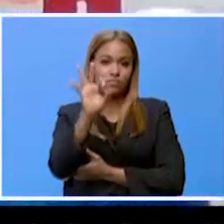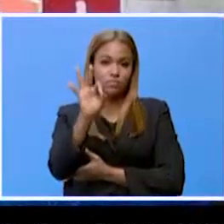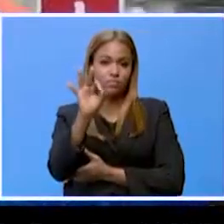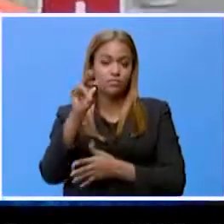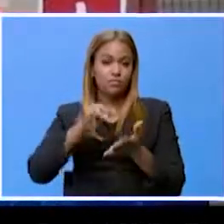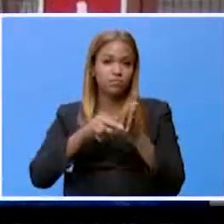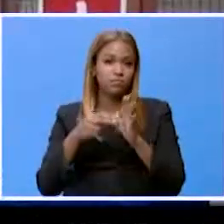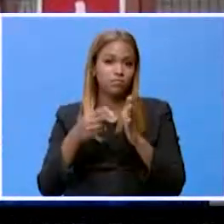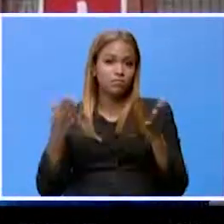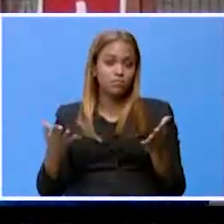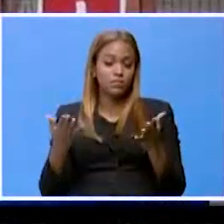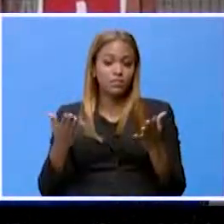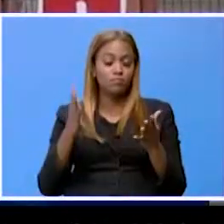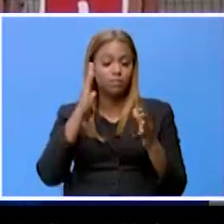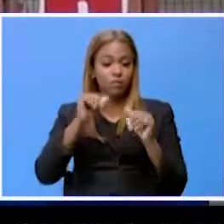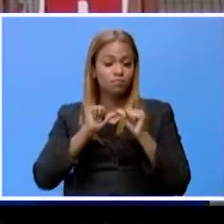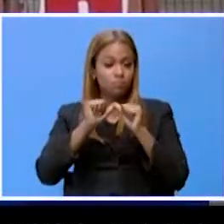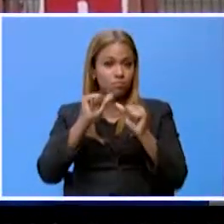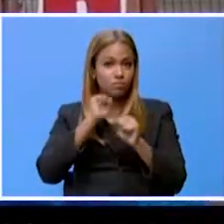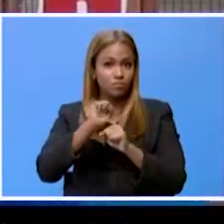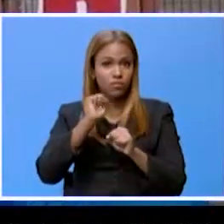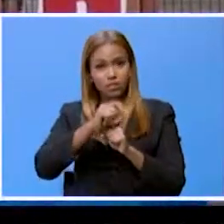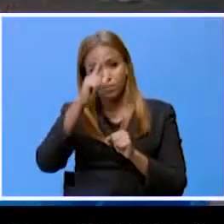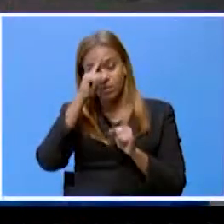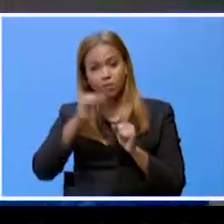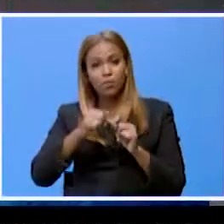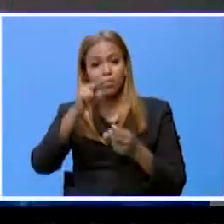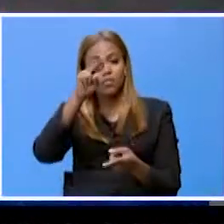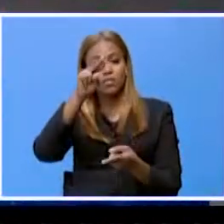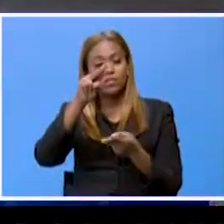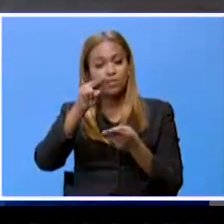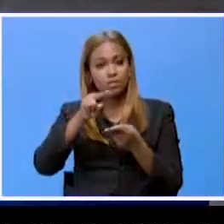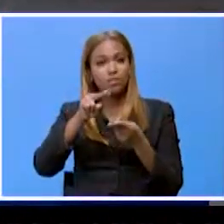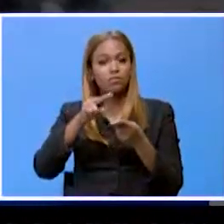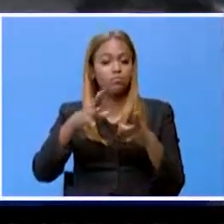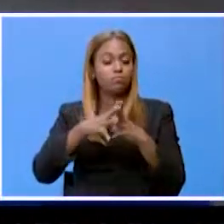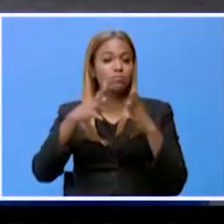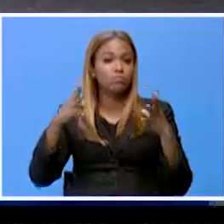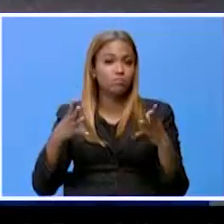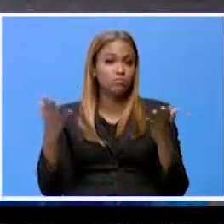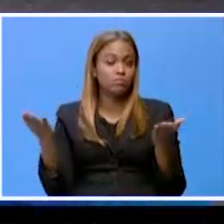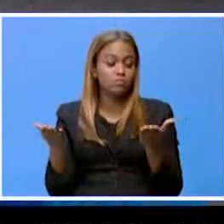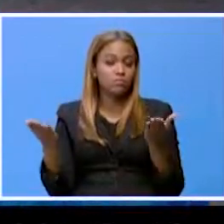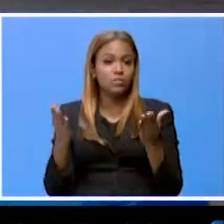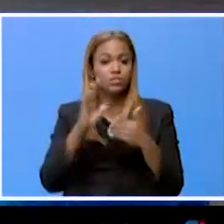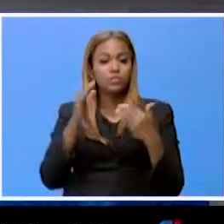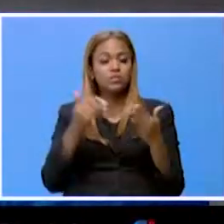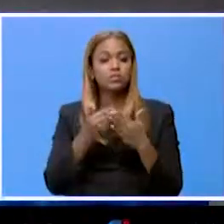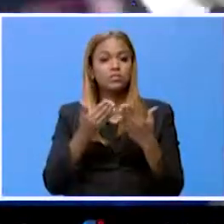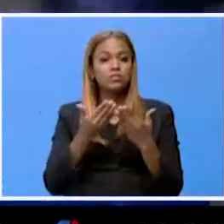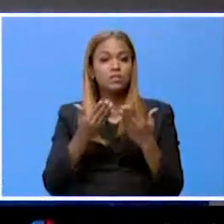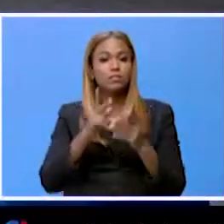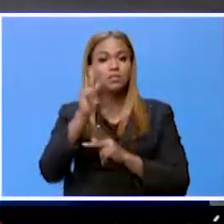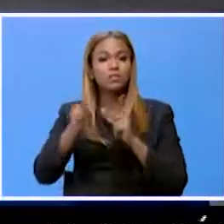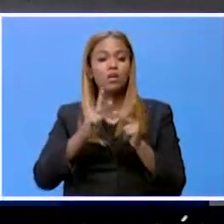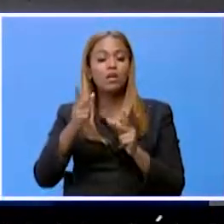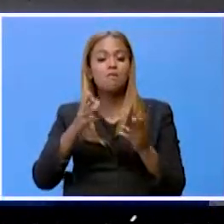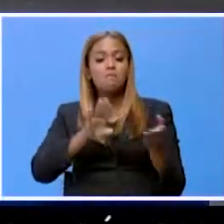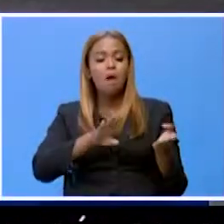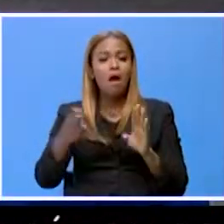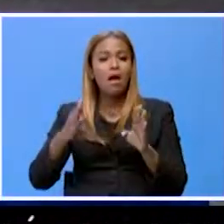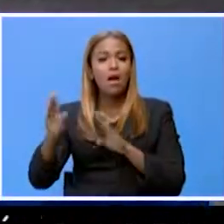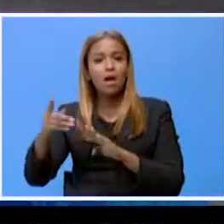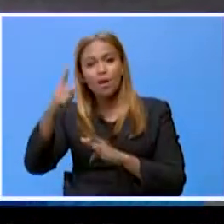839, de manera que se está trabajando para reducir significativamente los ahogamientos, ¿verdad?,